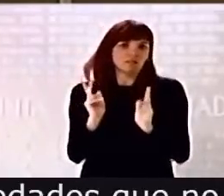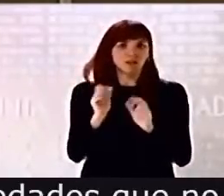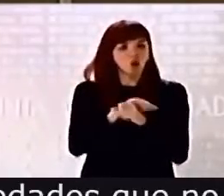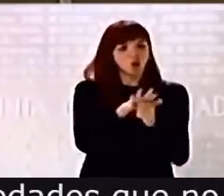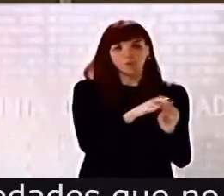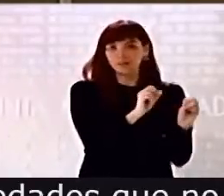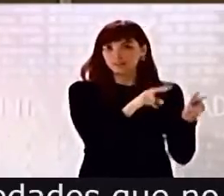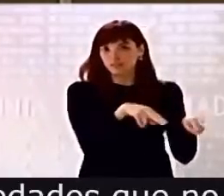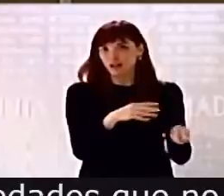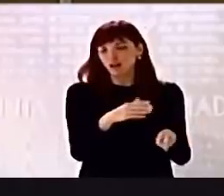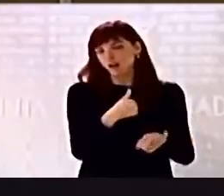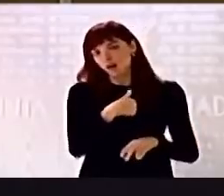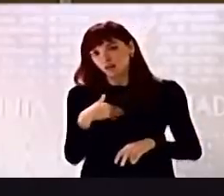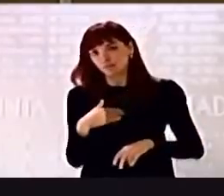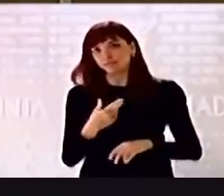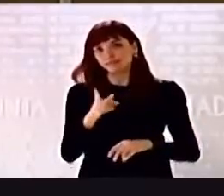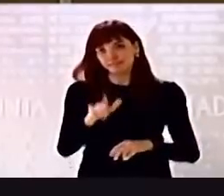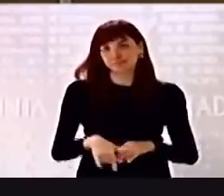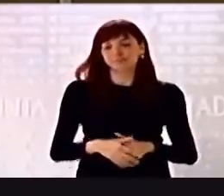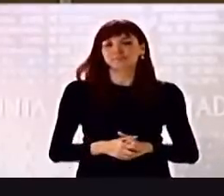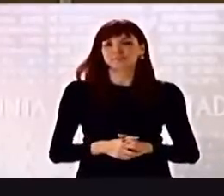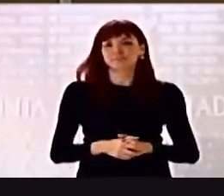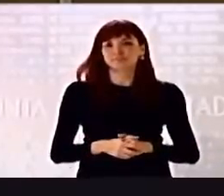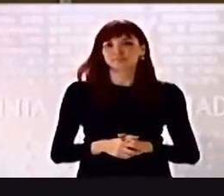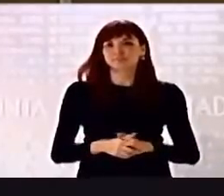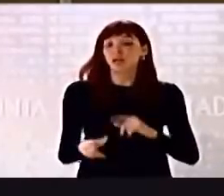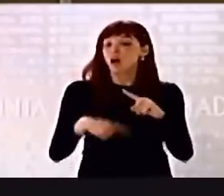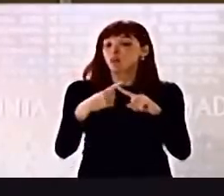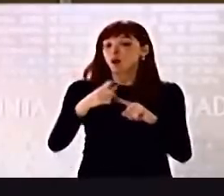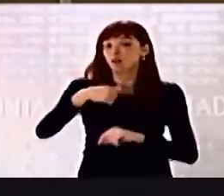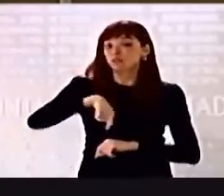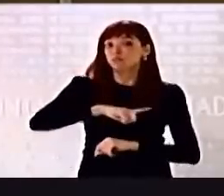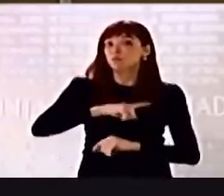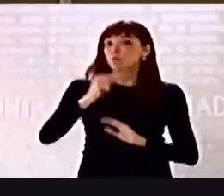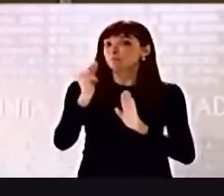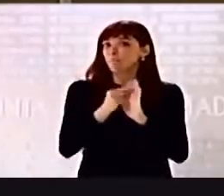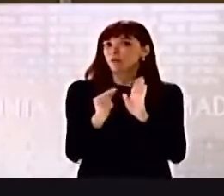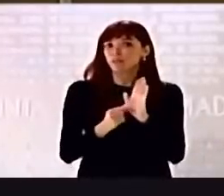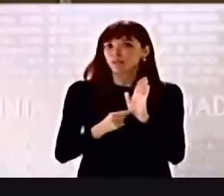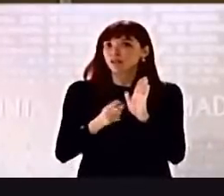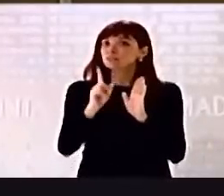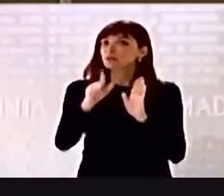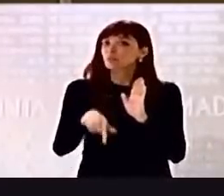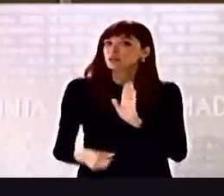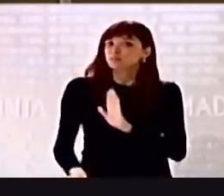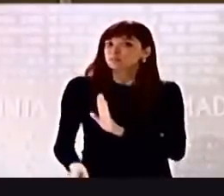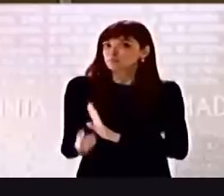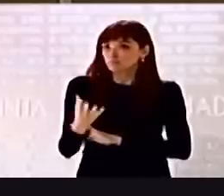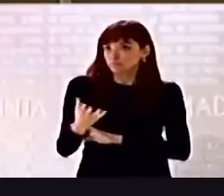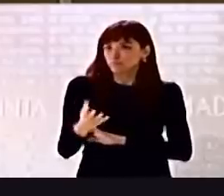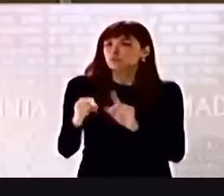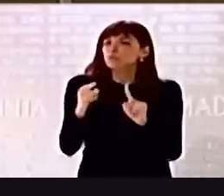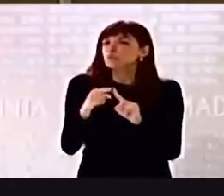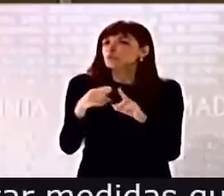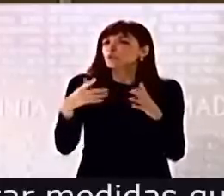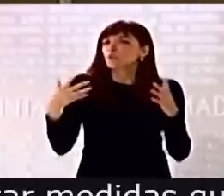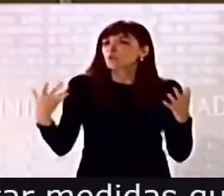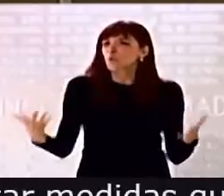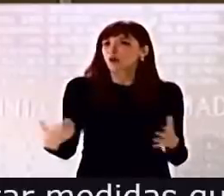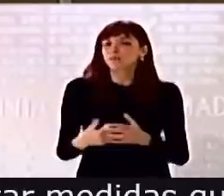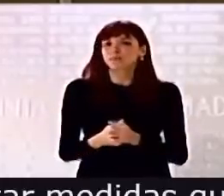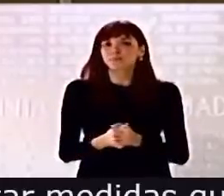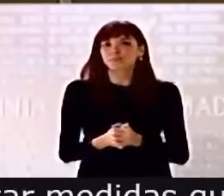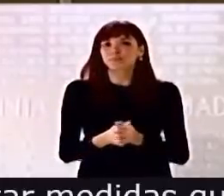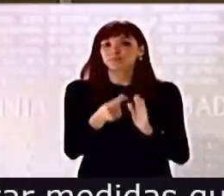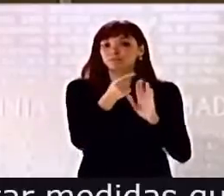Y además, esto no significa que no debamos adoptar medidas que potencien a las medidas